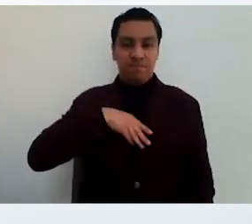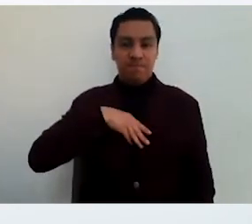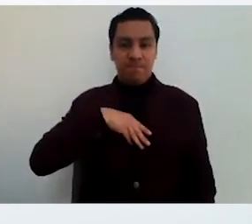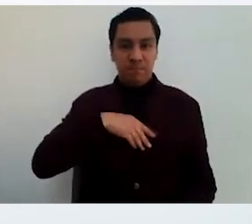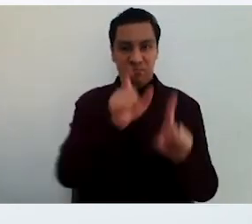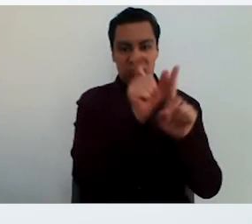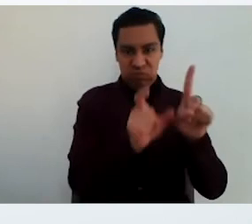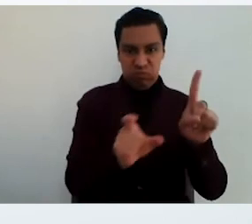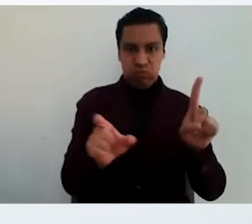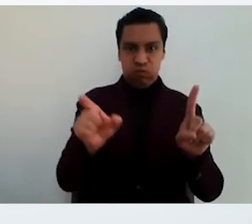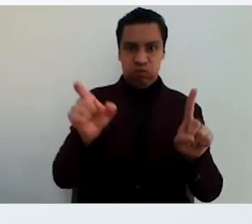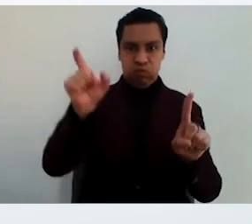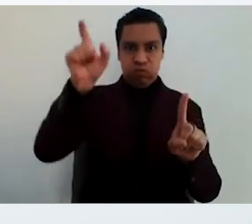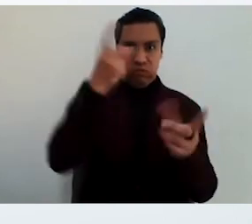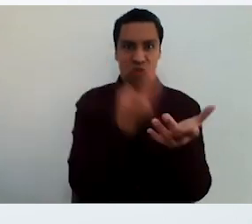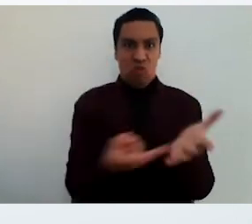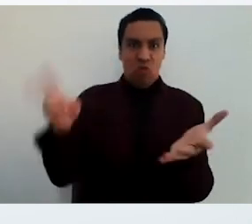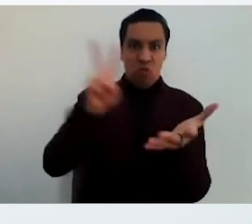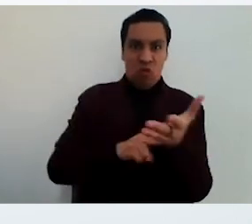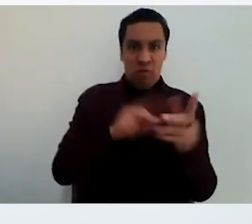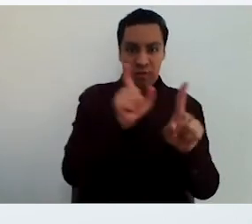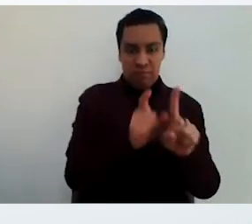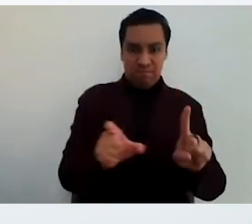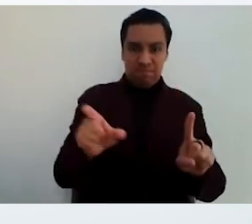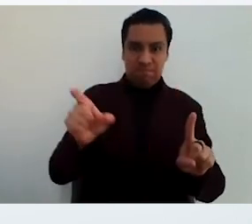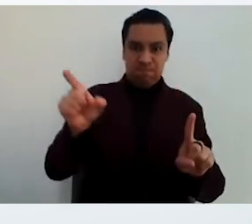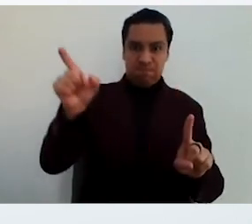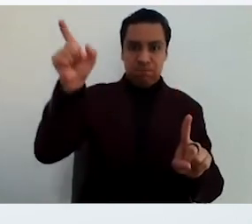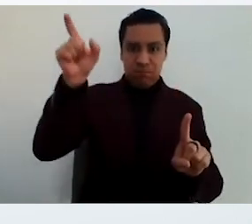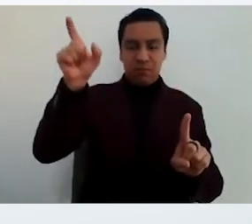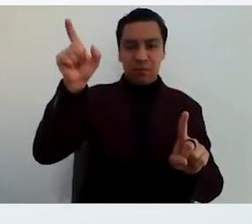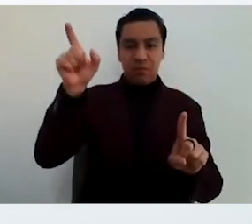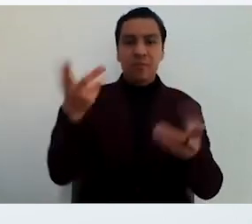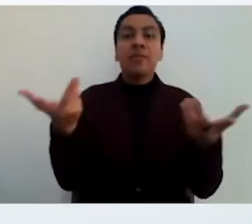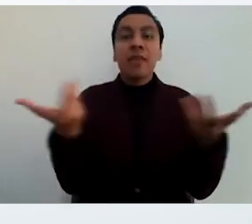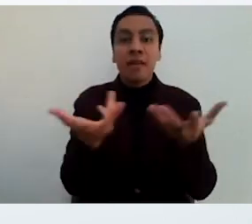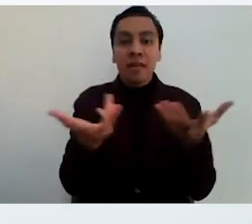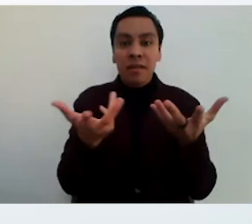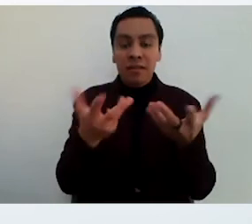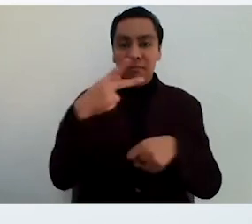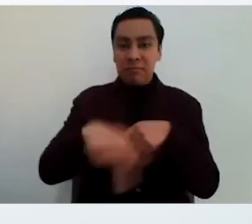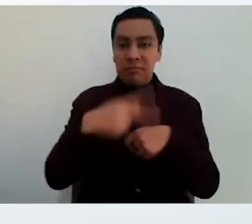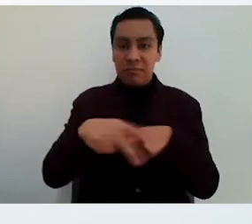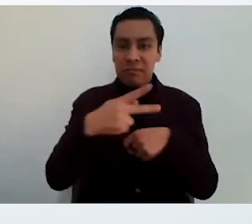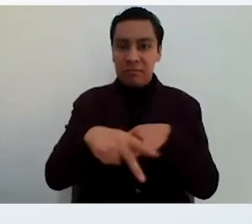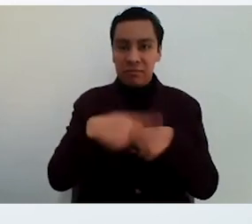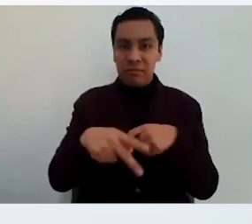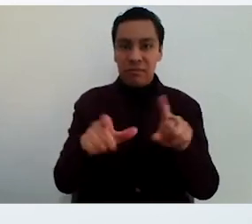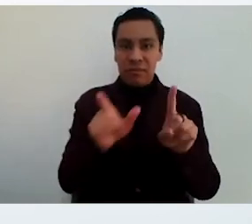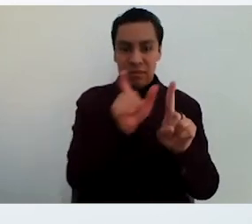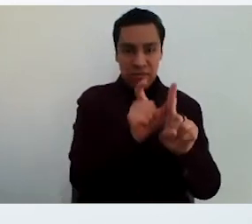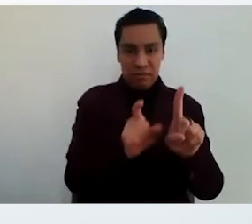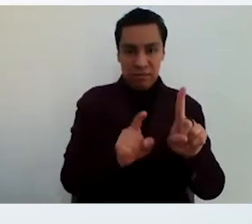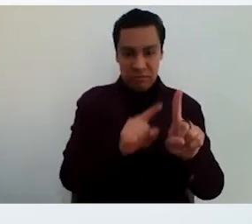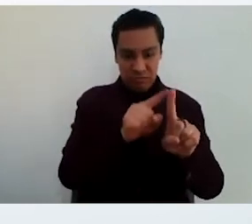mayor que la que hemos estado viendo. Y entonces sí, ¿qué vamos a hacer? Si hubiese un número 4, 2 o 3